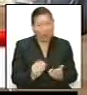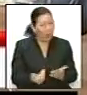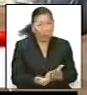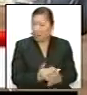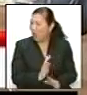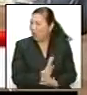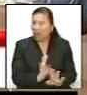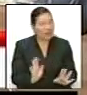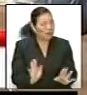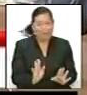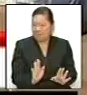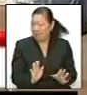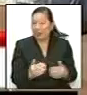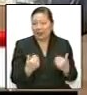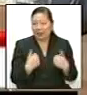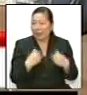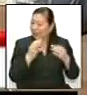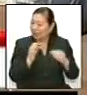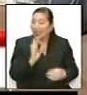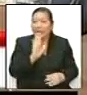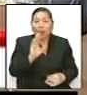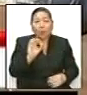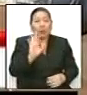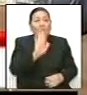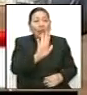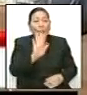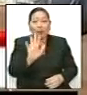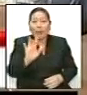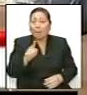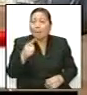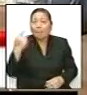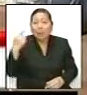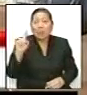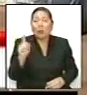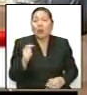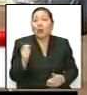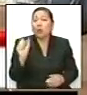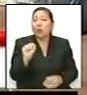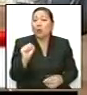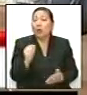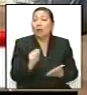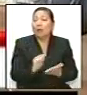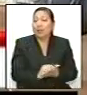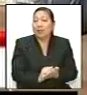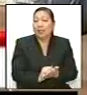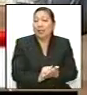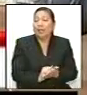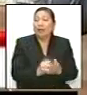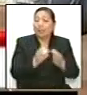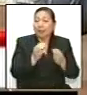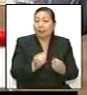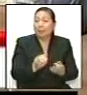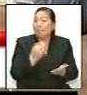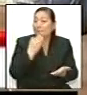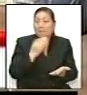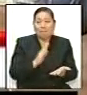nuevos. Vamos a tener siempre 50.000, 55.000 millones de soles y que están siendo realmente mal